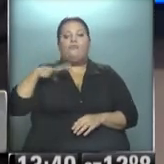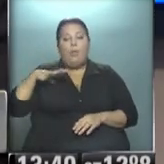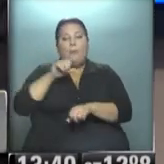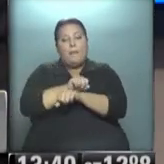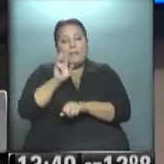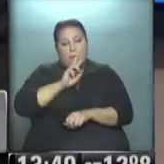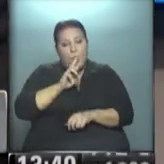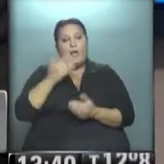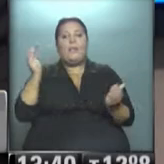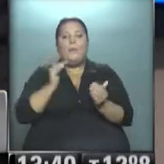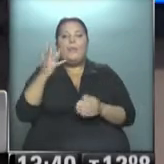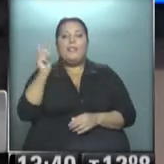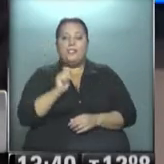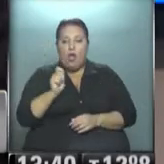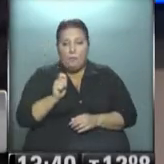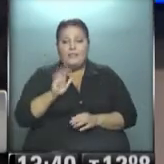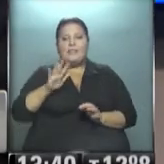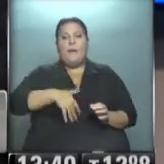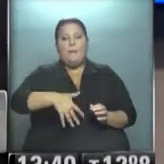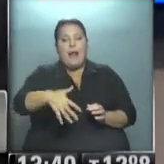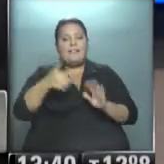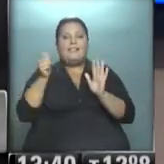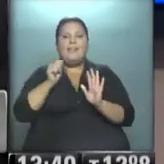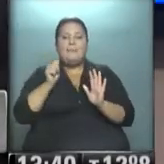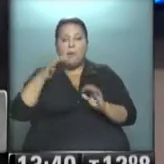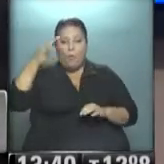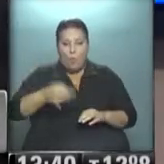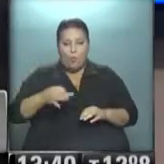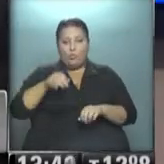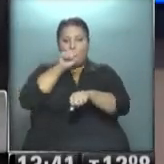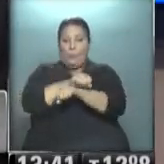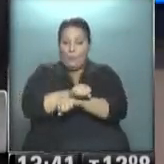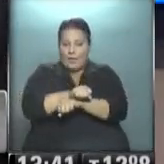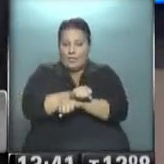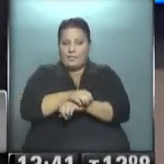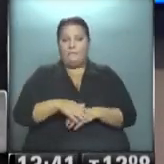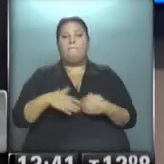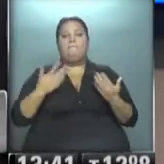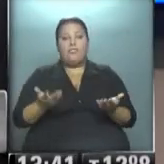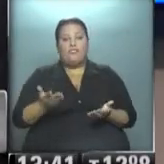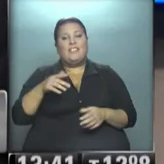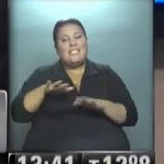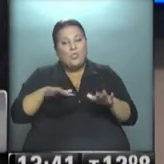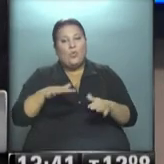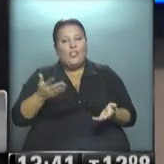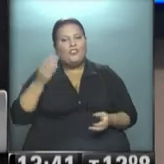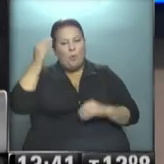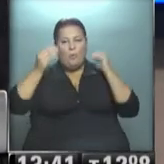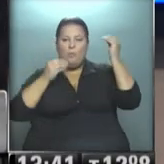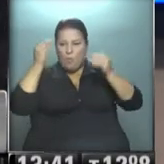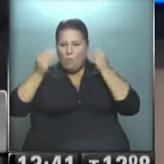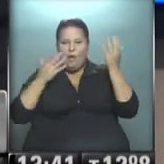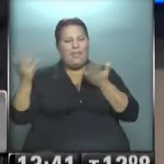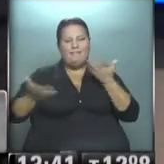tiene una beba de 5 meses porque estaba embarazada de 6 meses cuando se la lleva a la empresa así que realmente la situación es preocupante